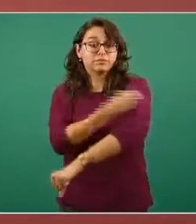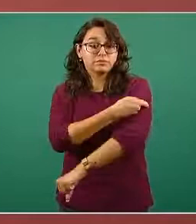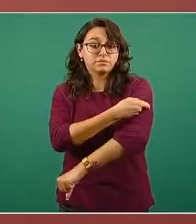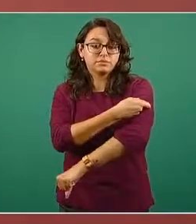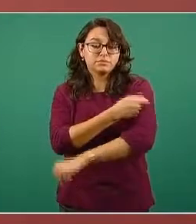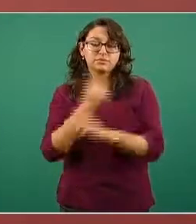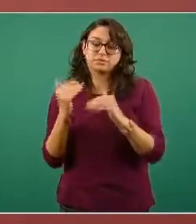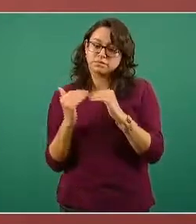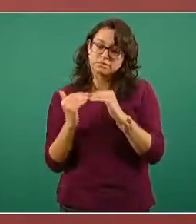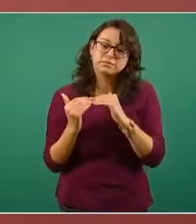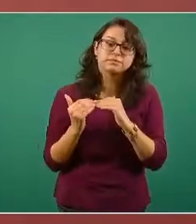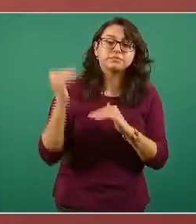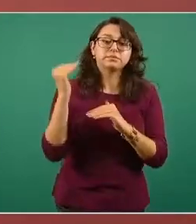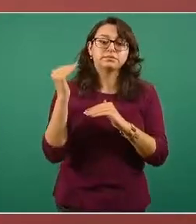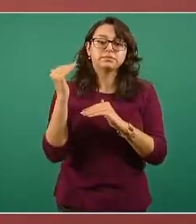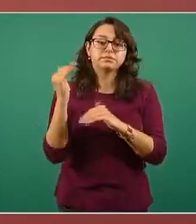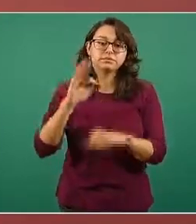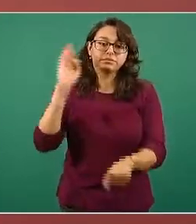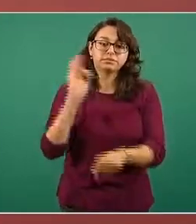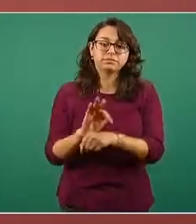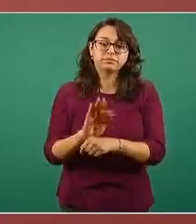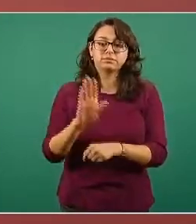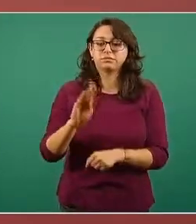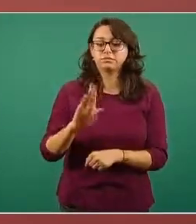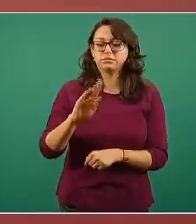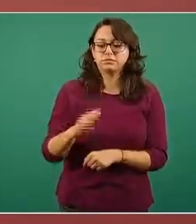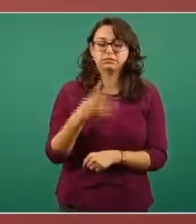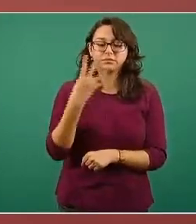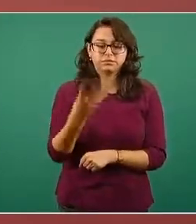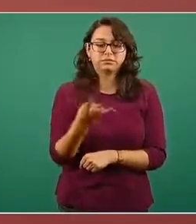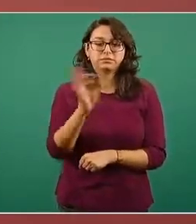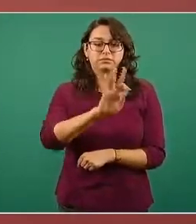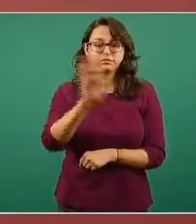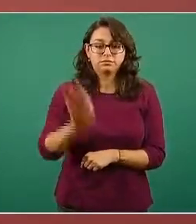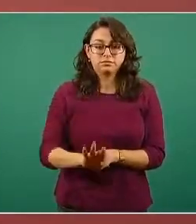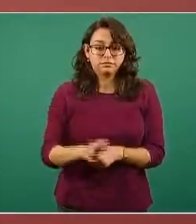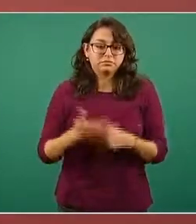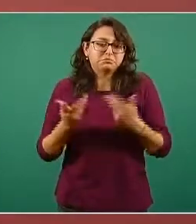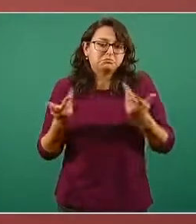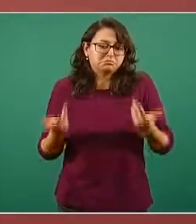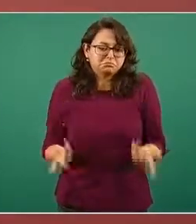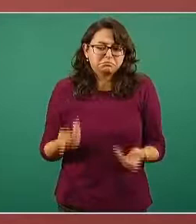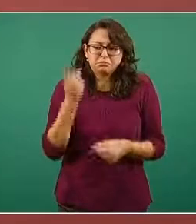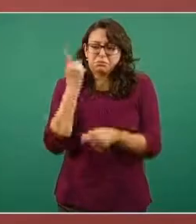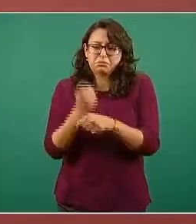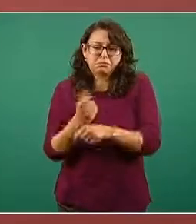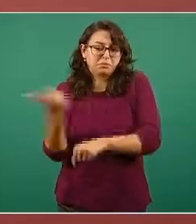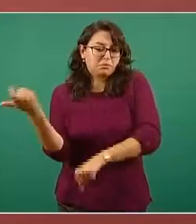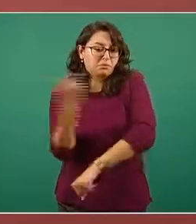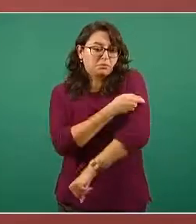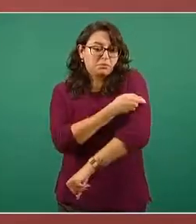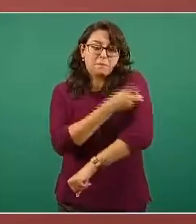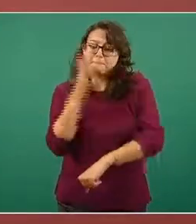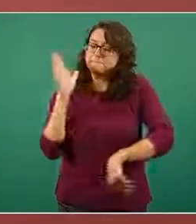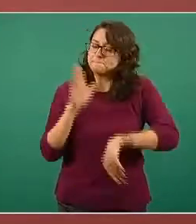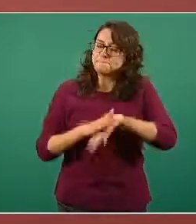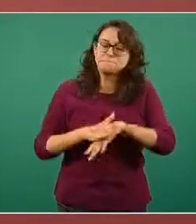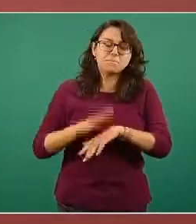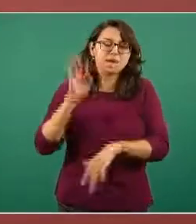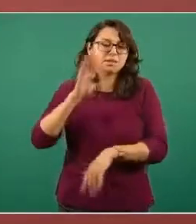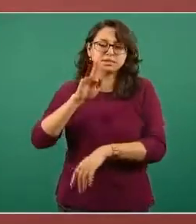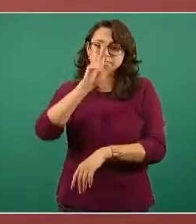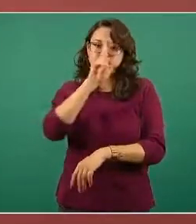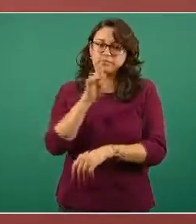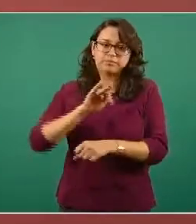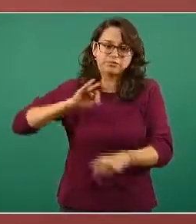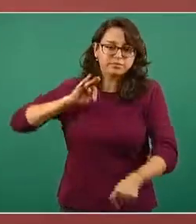aumenta esa eficacia hasta el 94%. De modo que la primera dosis es la que hace el cambio más